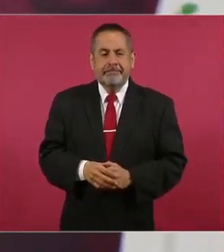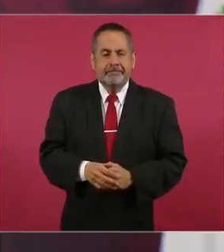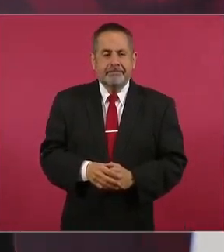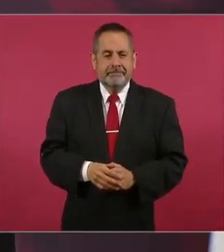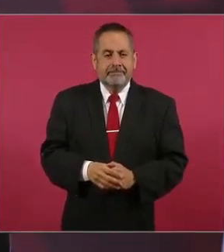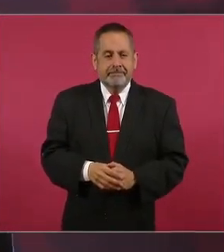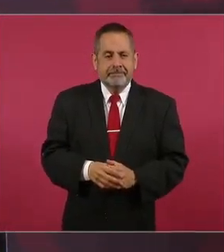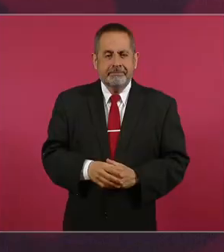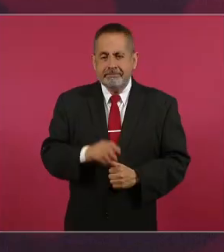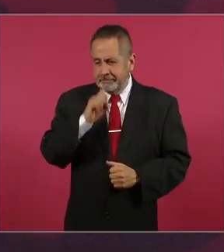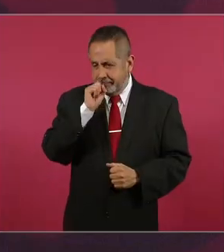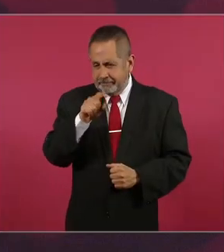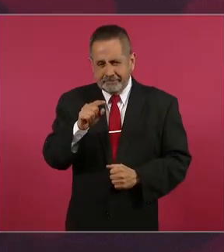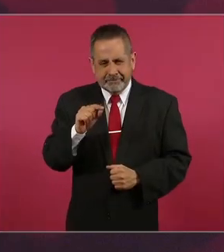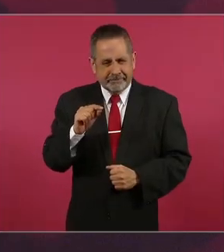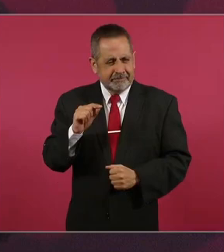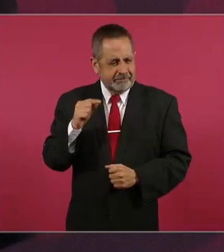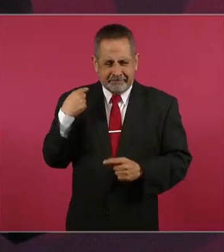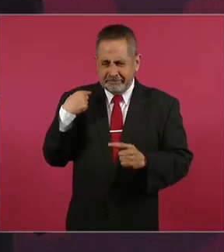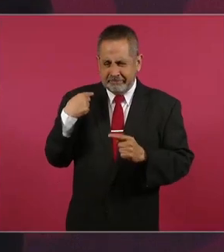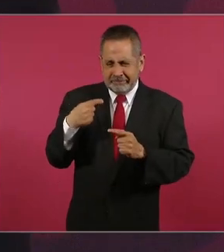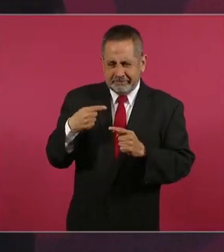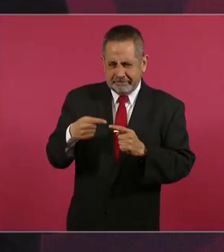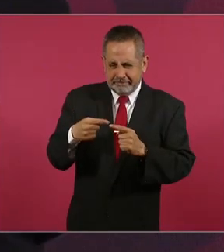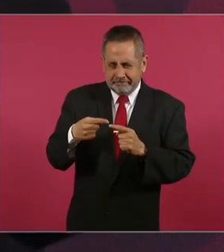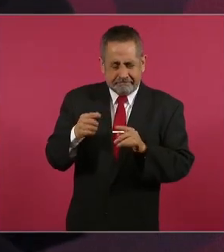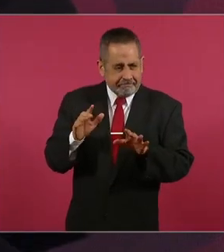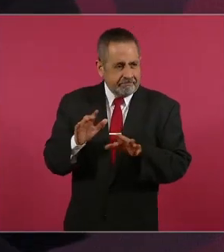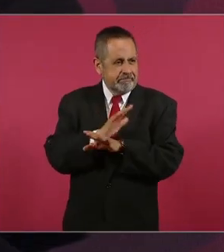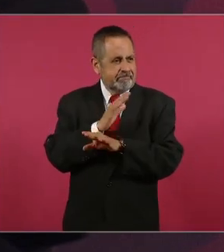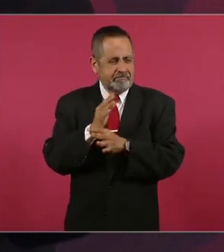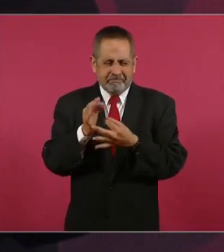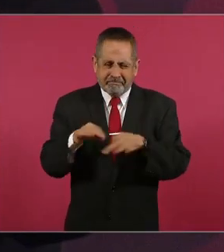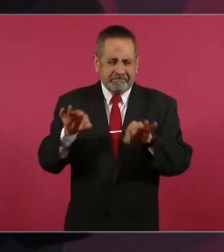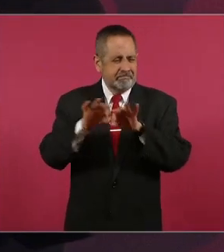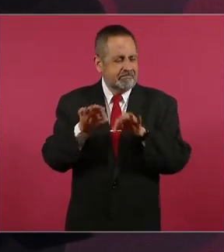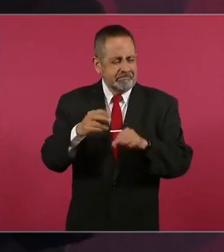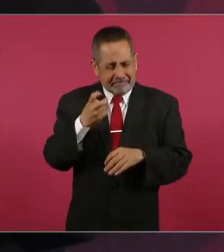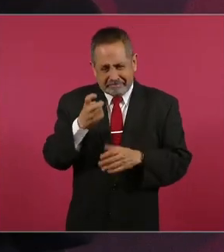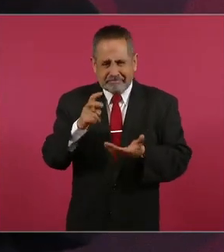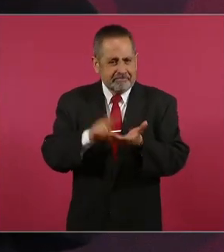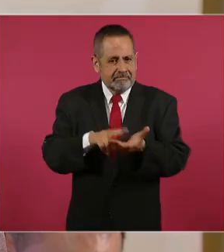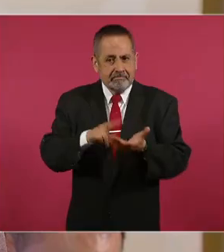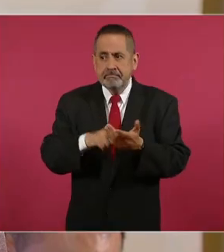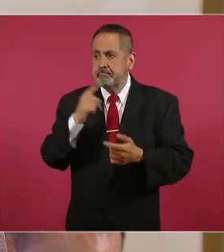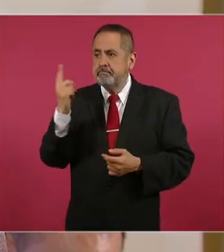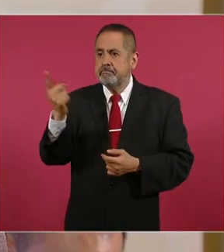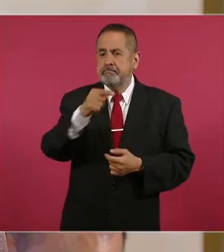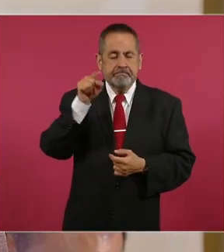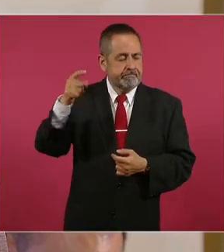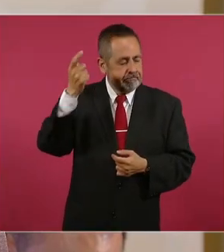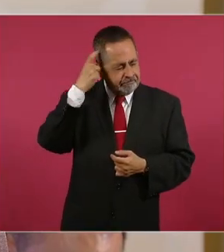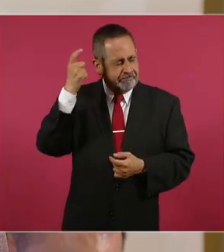ha habido en los últimos tiempos, yo creo que eso es lo más importante, un cambio de mentalidad,